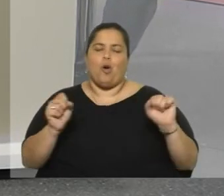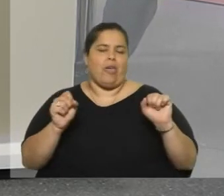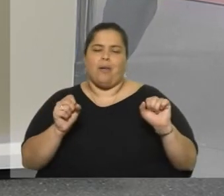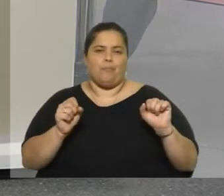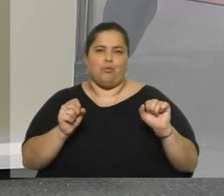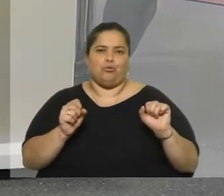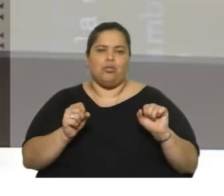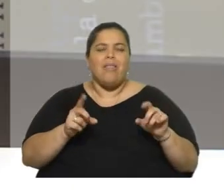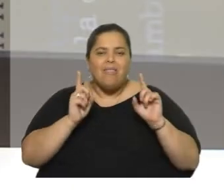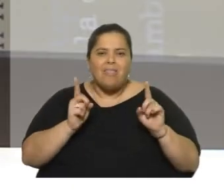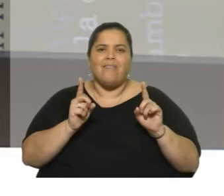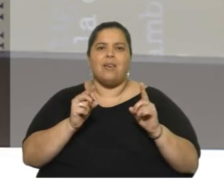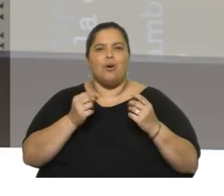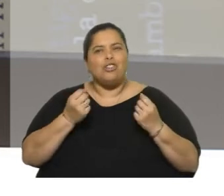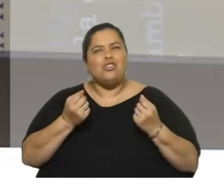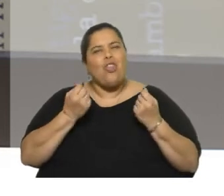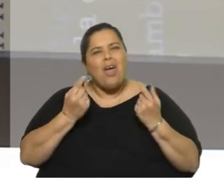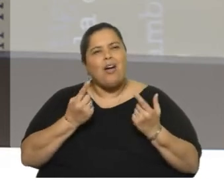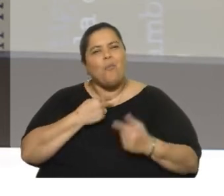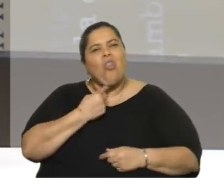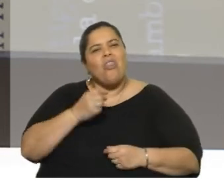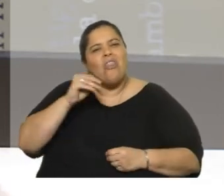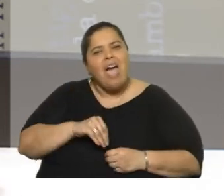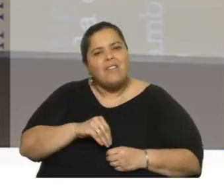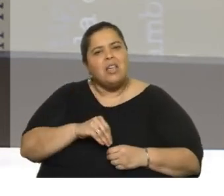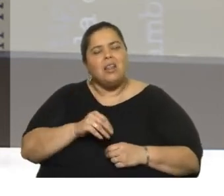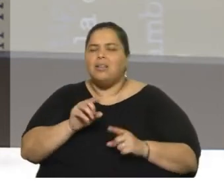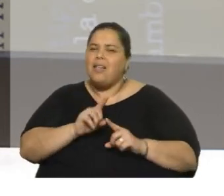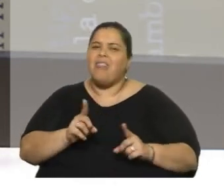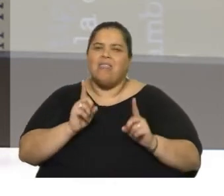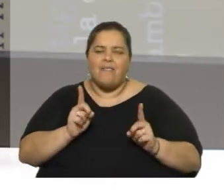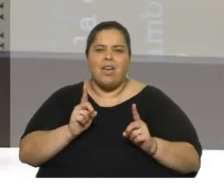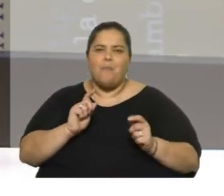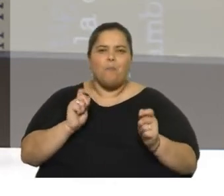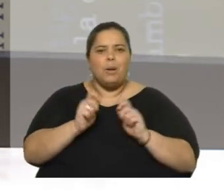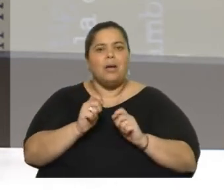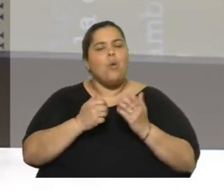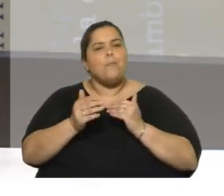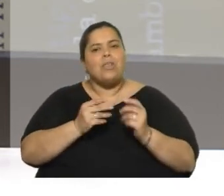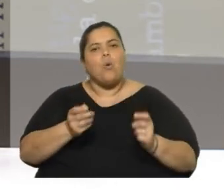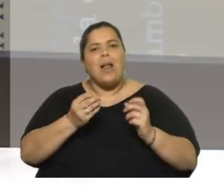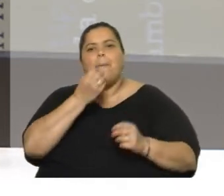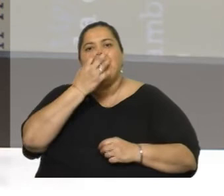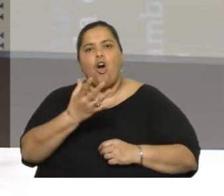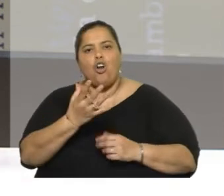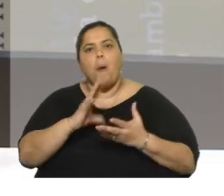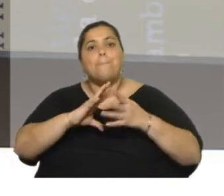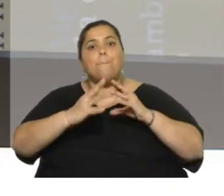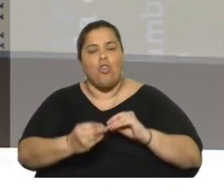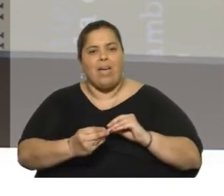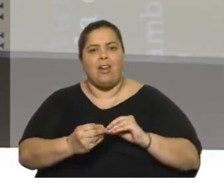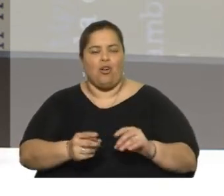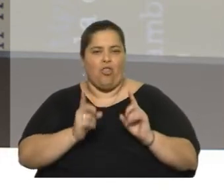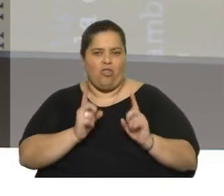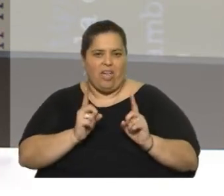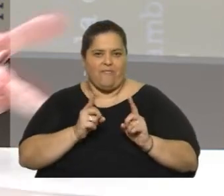está bueno, debilita la universidad. Yo creo que, más allá de discutir cuál es el mejor modelo de gobernanza, o la representatividad,